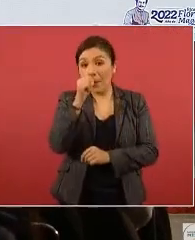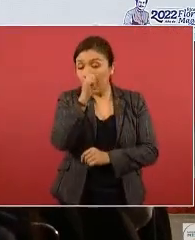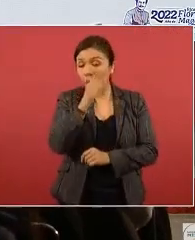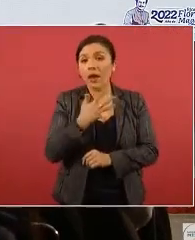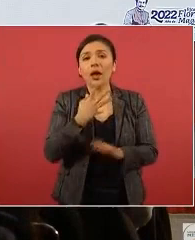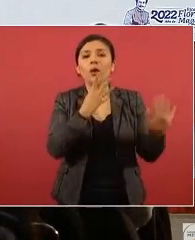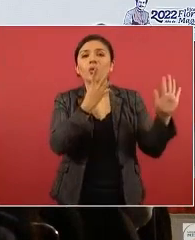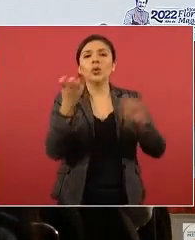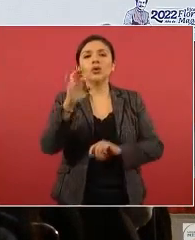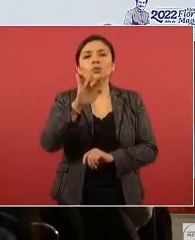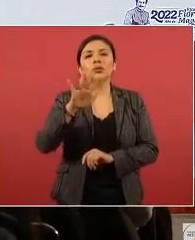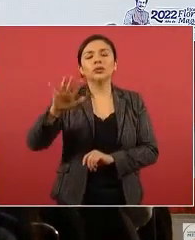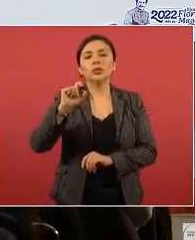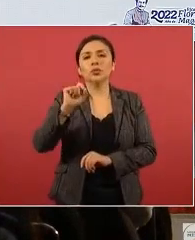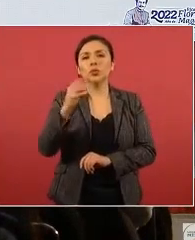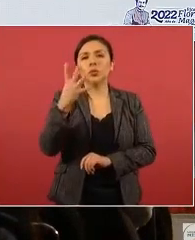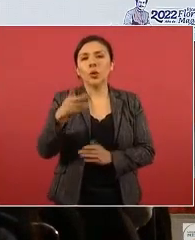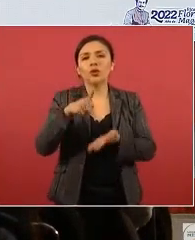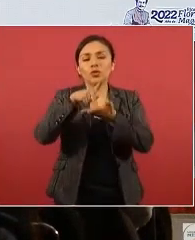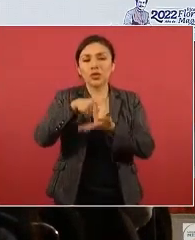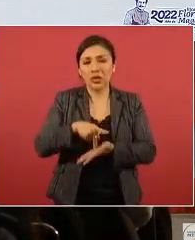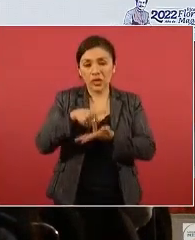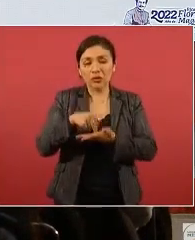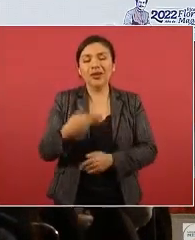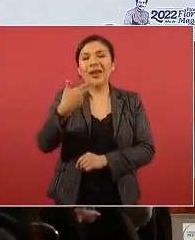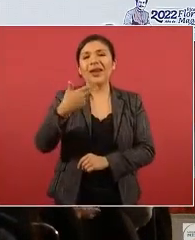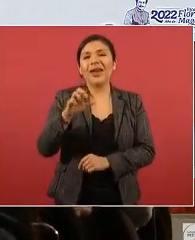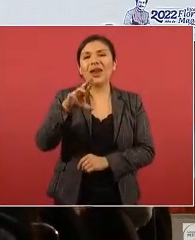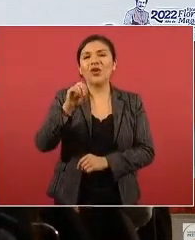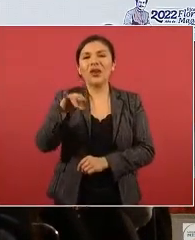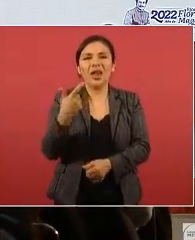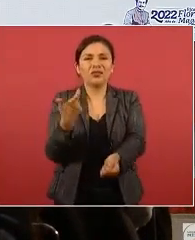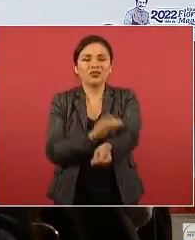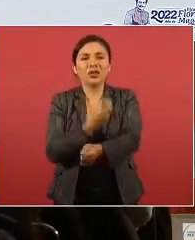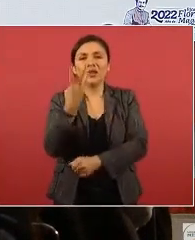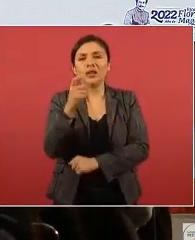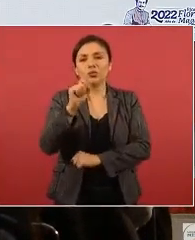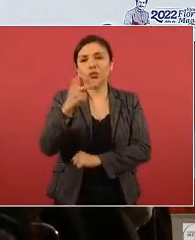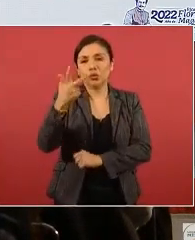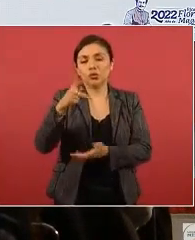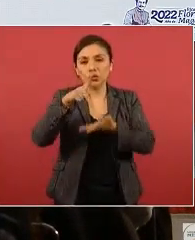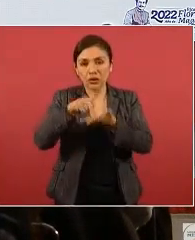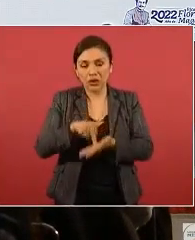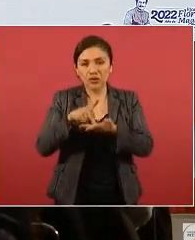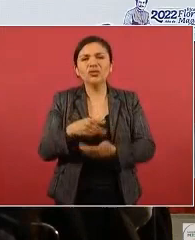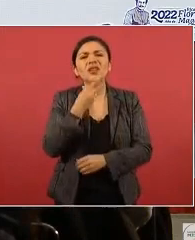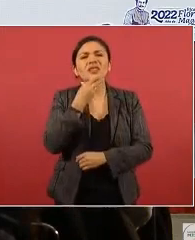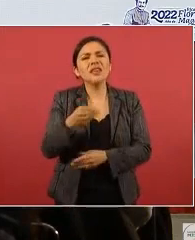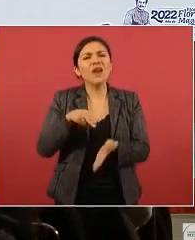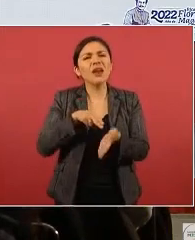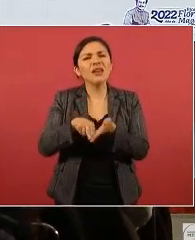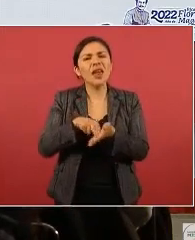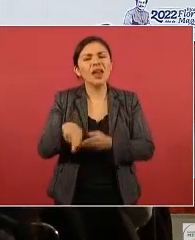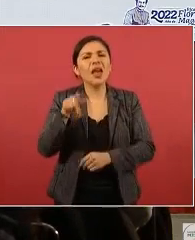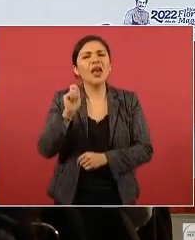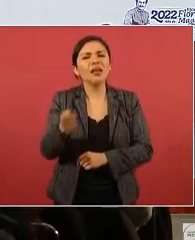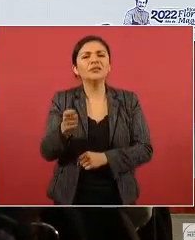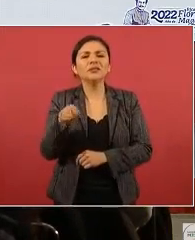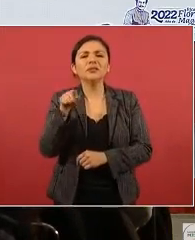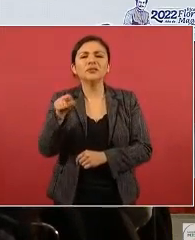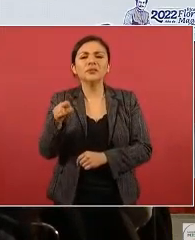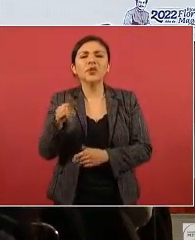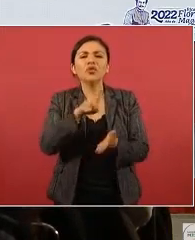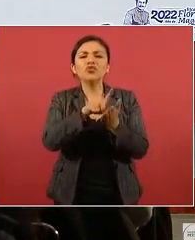5.4 kilogramos heroína 3.8 kilogramos el chivas negra que es es